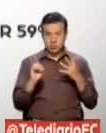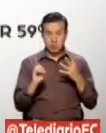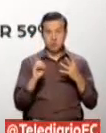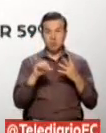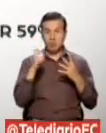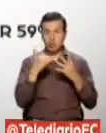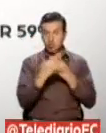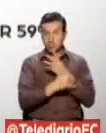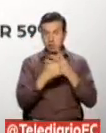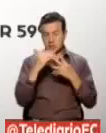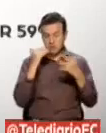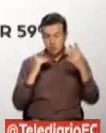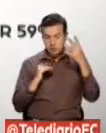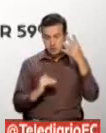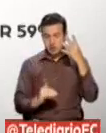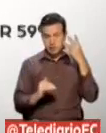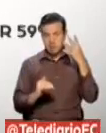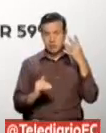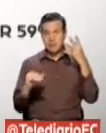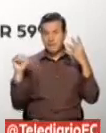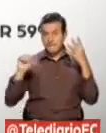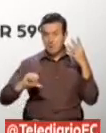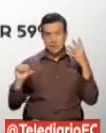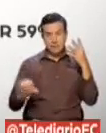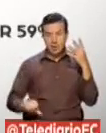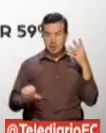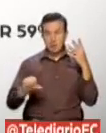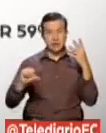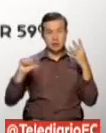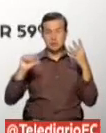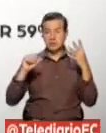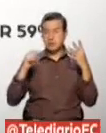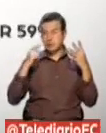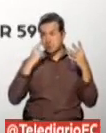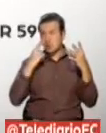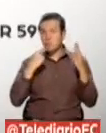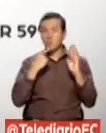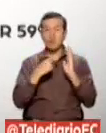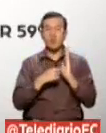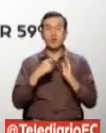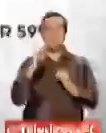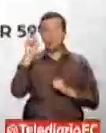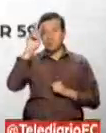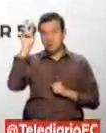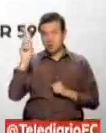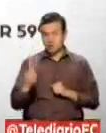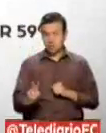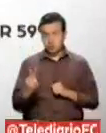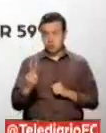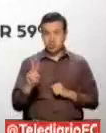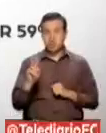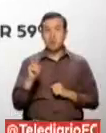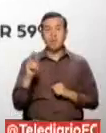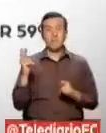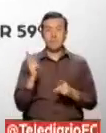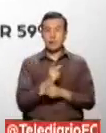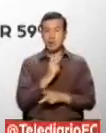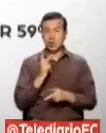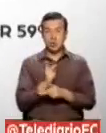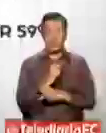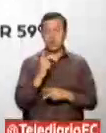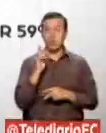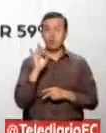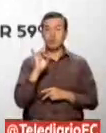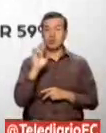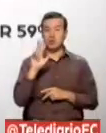de países que tienen el rango de mala y muy mala percepción, entre los cuales se encuentra Venezuela, que tiene la peor calificación con